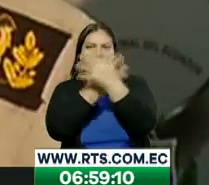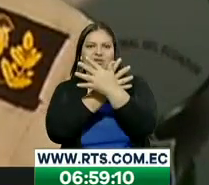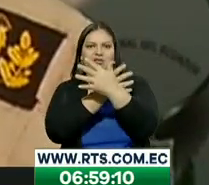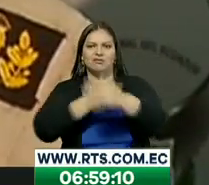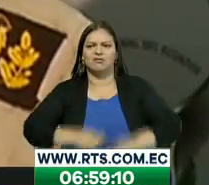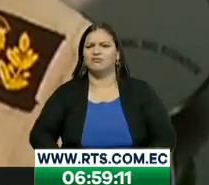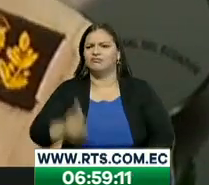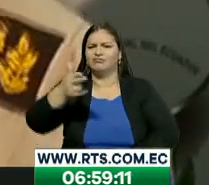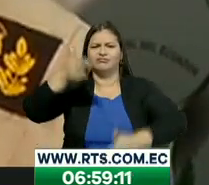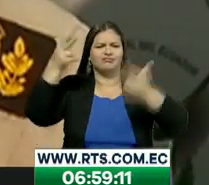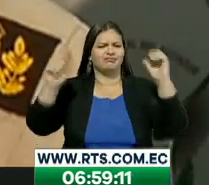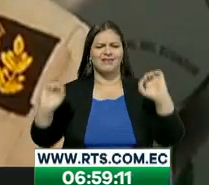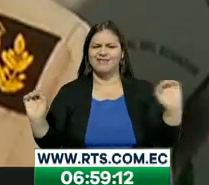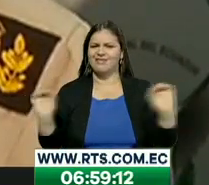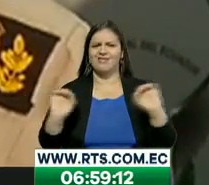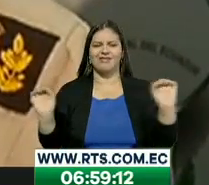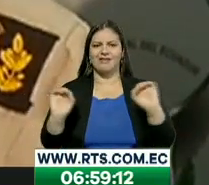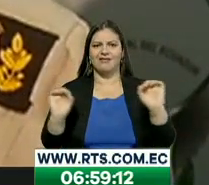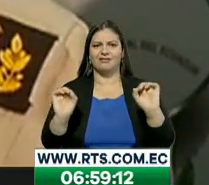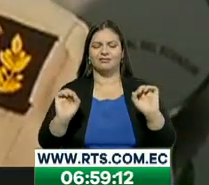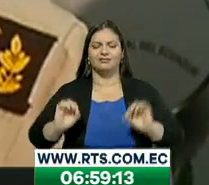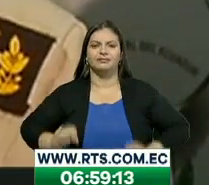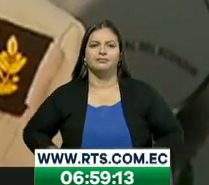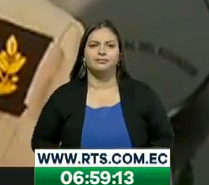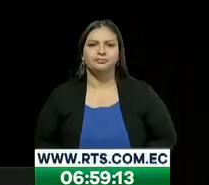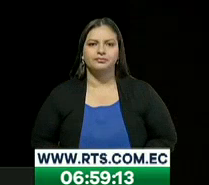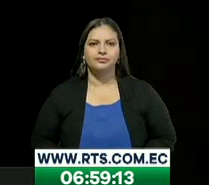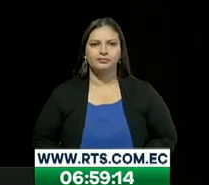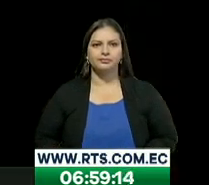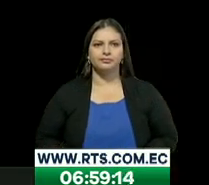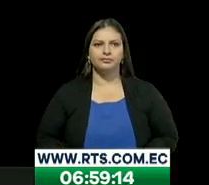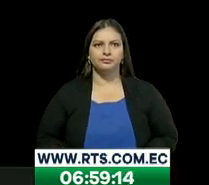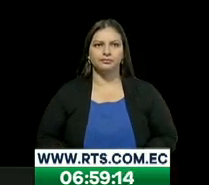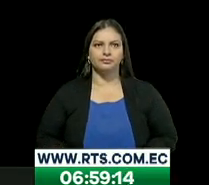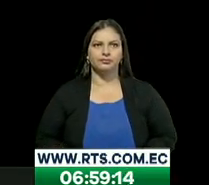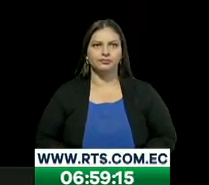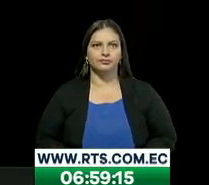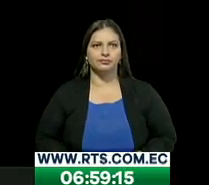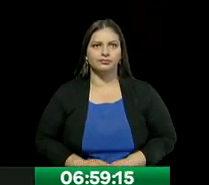que existía una balacera. No existió ninguna balacera.